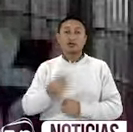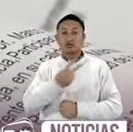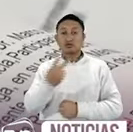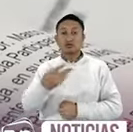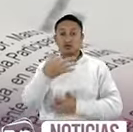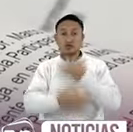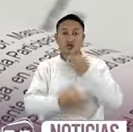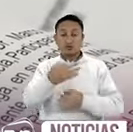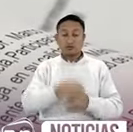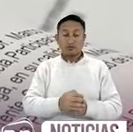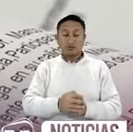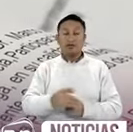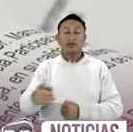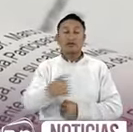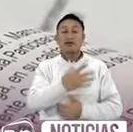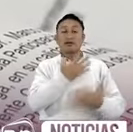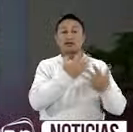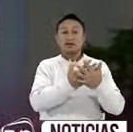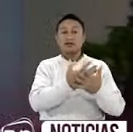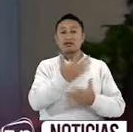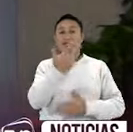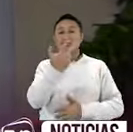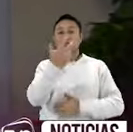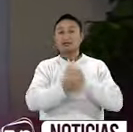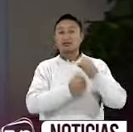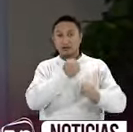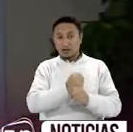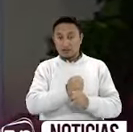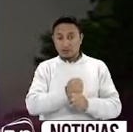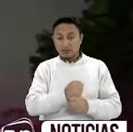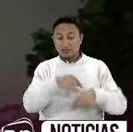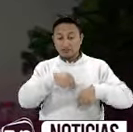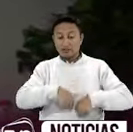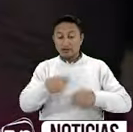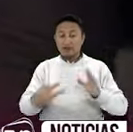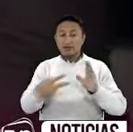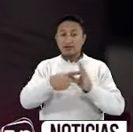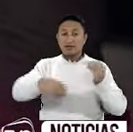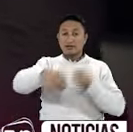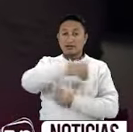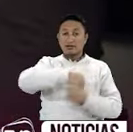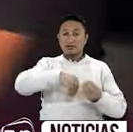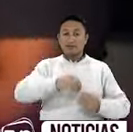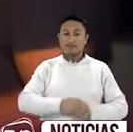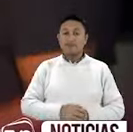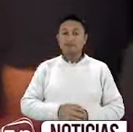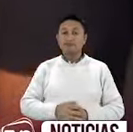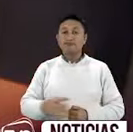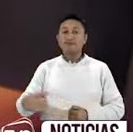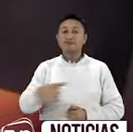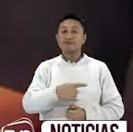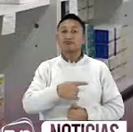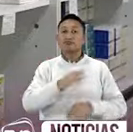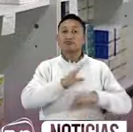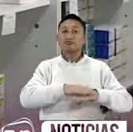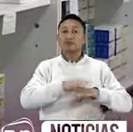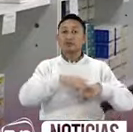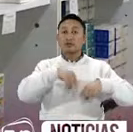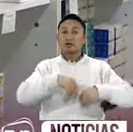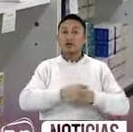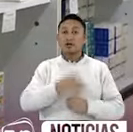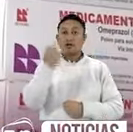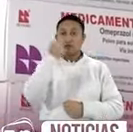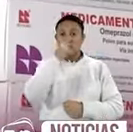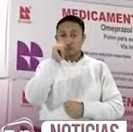sentenciados a 13 años de pena privativa de la libertad por el delito de lavado de activos como autores relacionado a la venta de